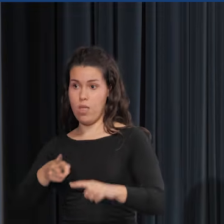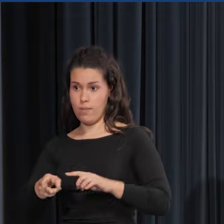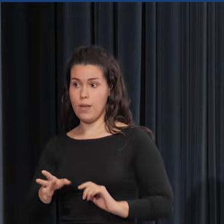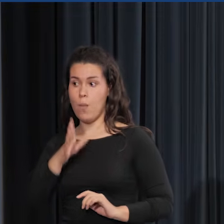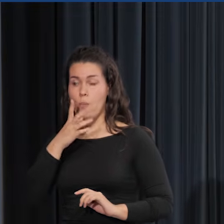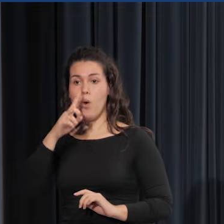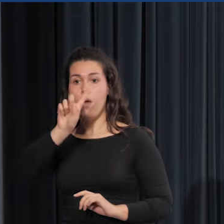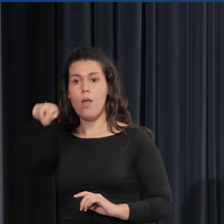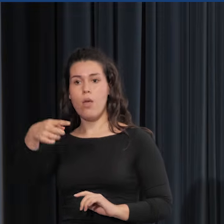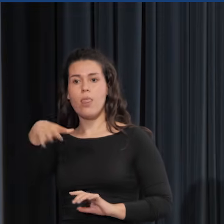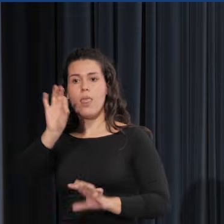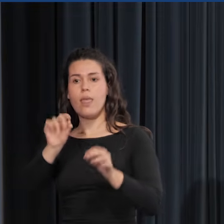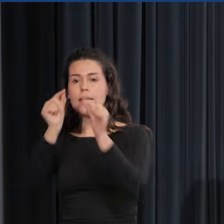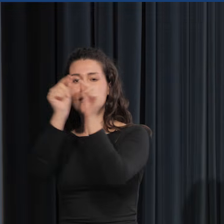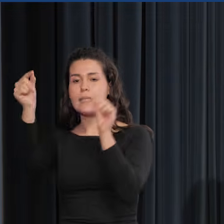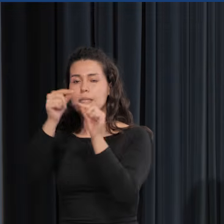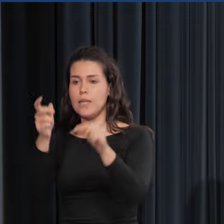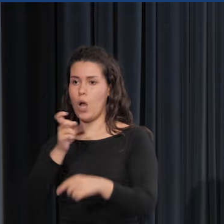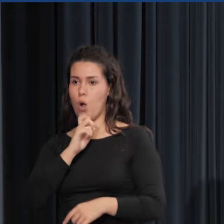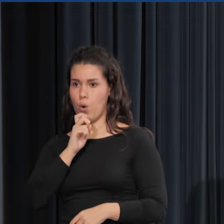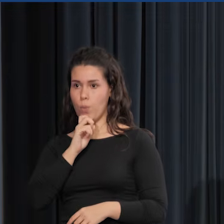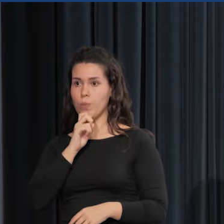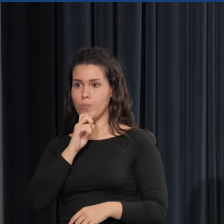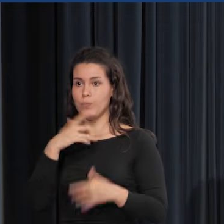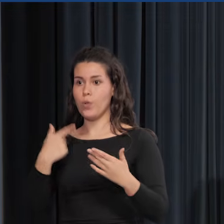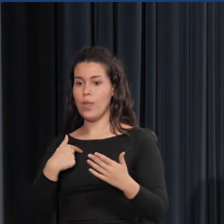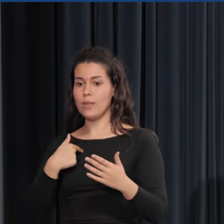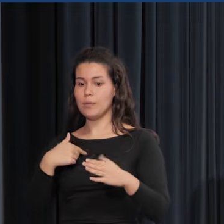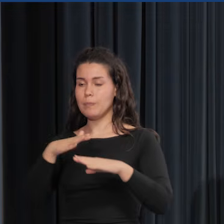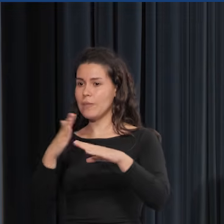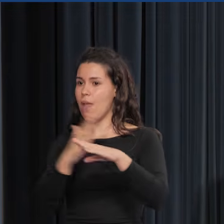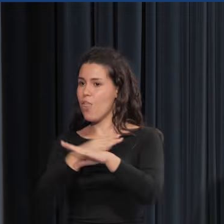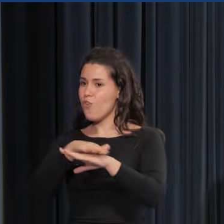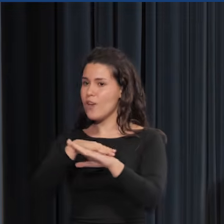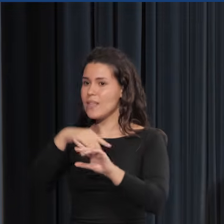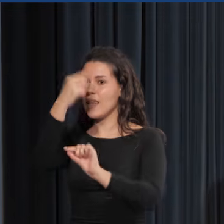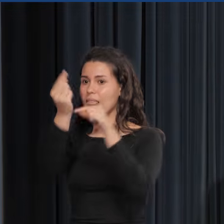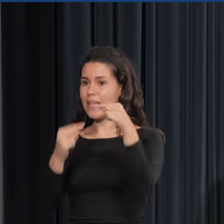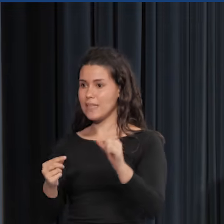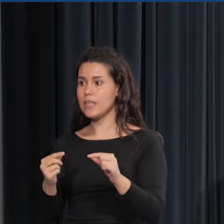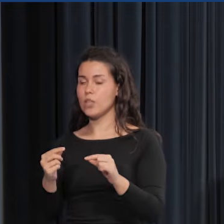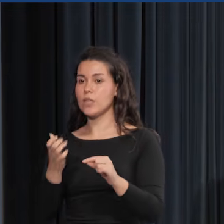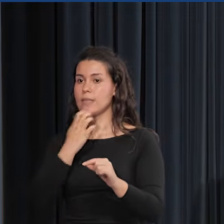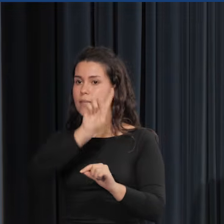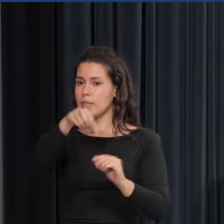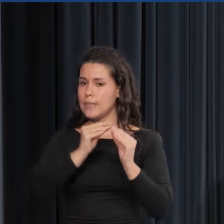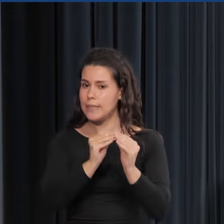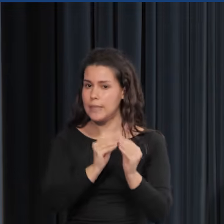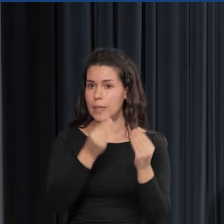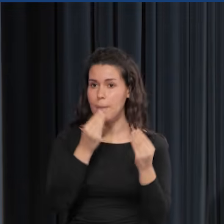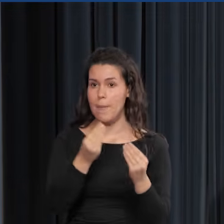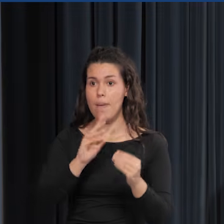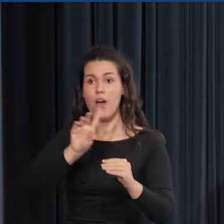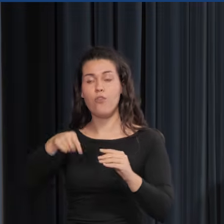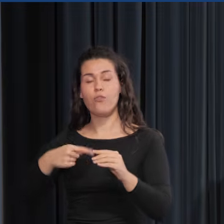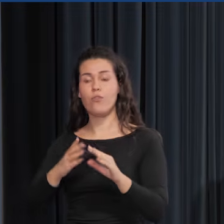la cubierta. Y es en la fase de diseño en la cual vamos a tener toda la información y una gran capacidad para eliminar riesgos, que luego pues, no